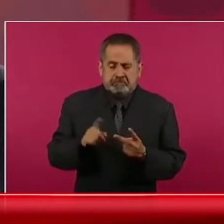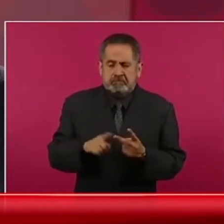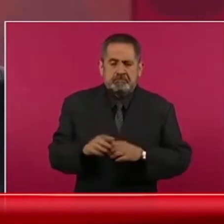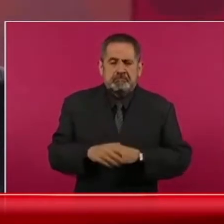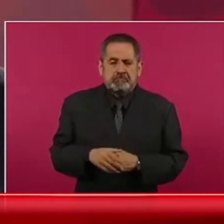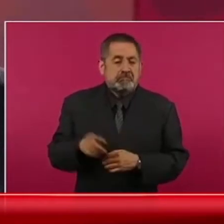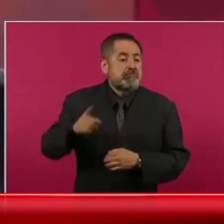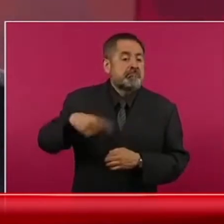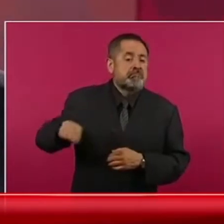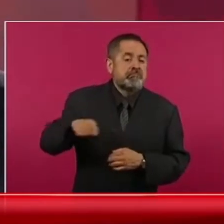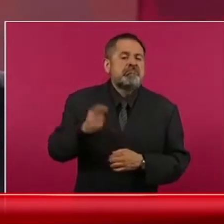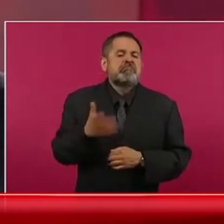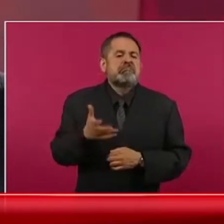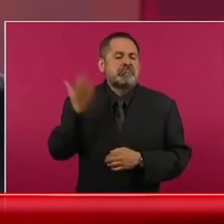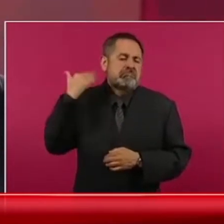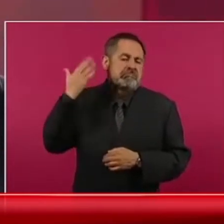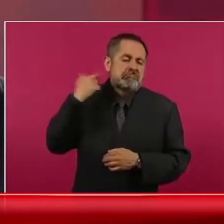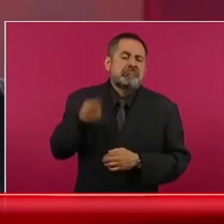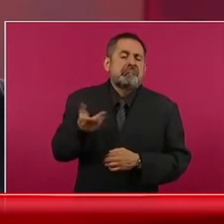se optó